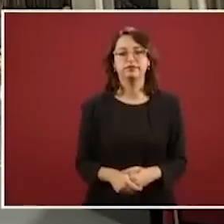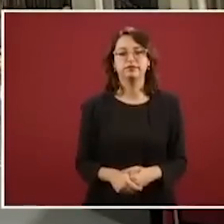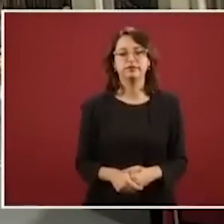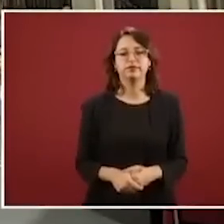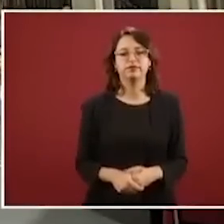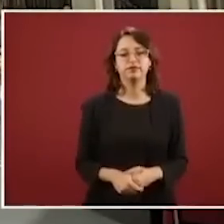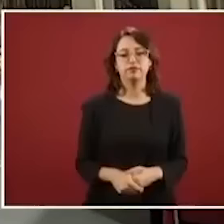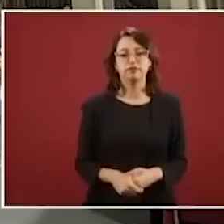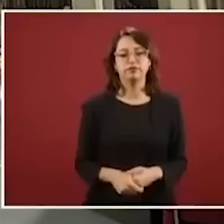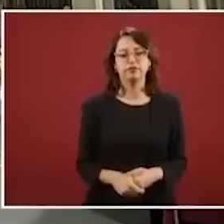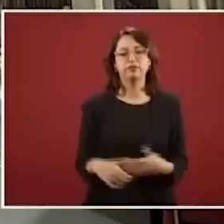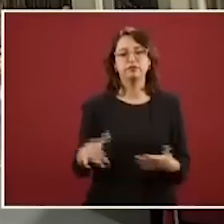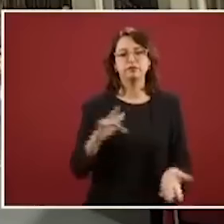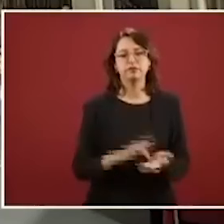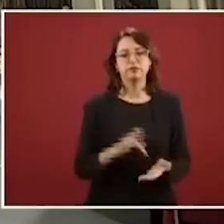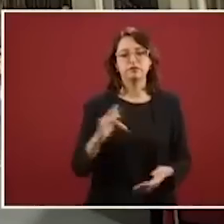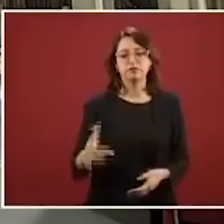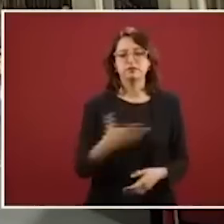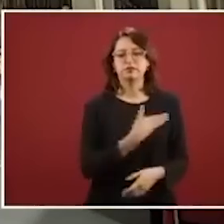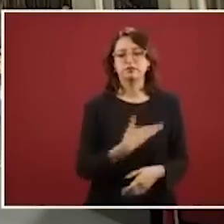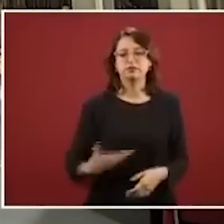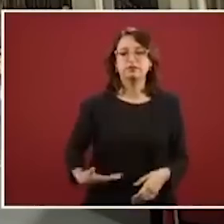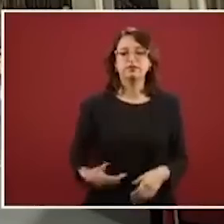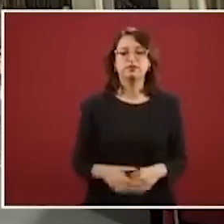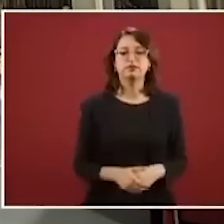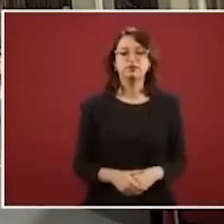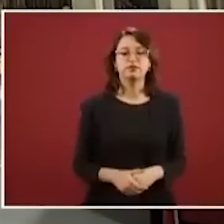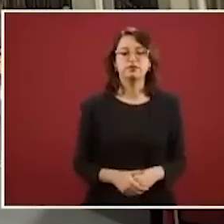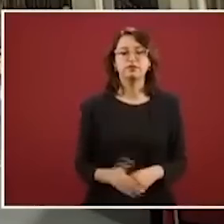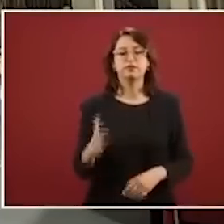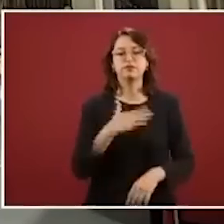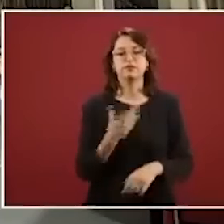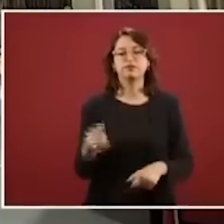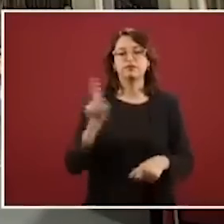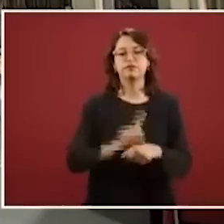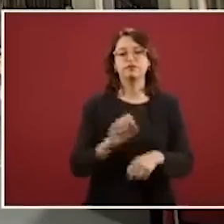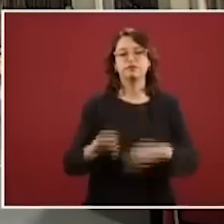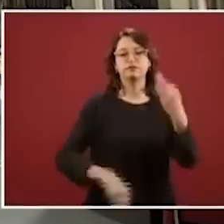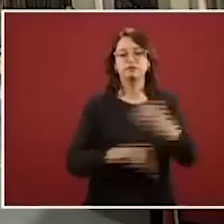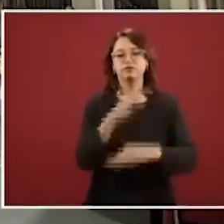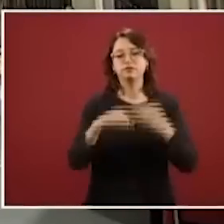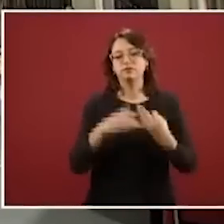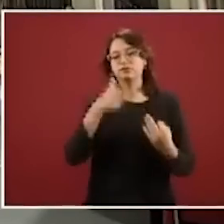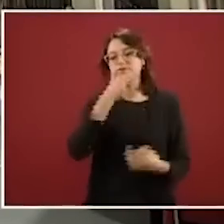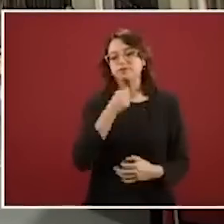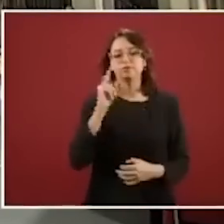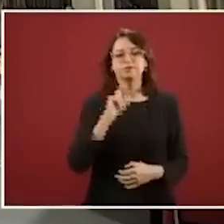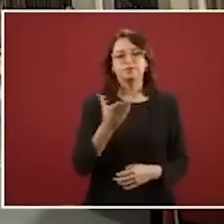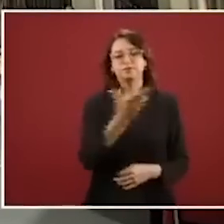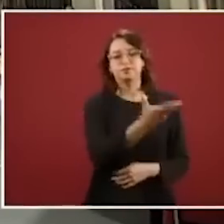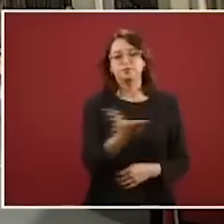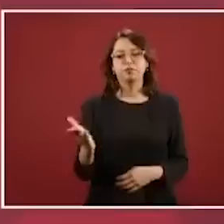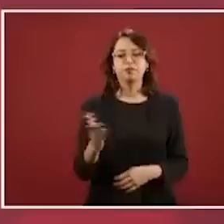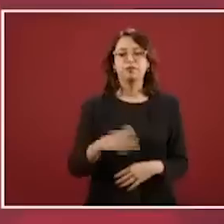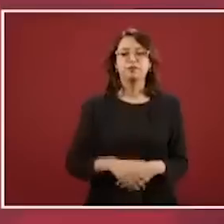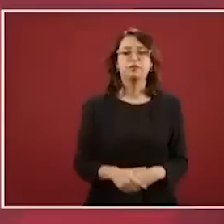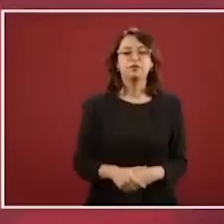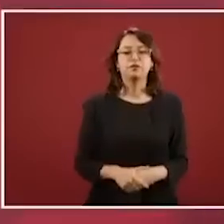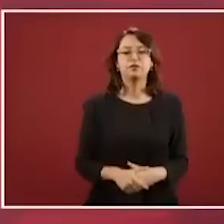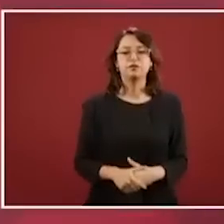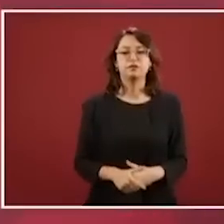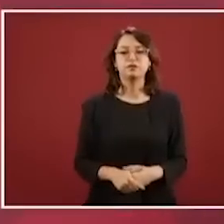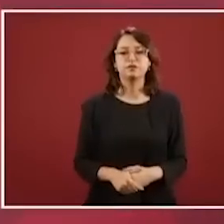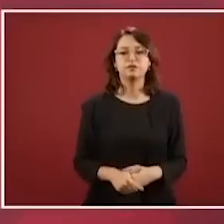Sí, gracias, señor presidente. Bueno, muy buenos días a todas, a todos. En primer lugar,